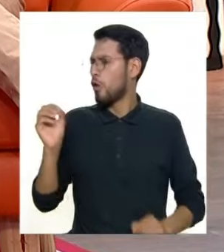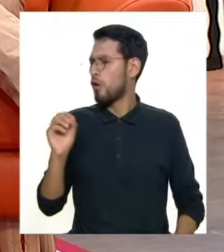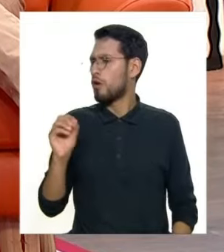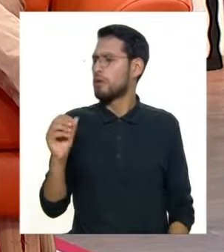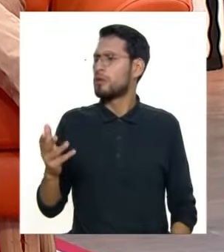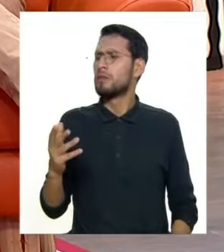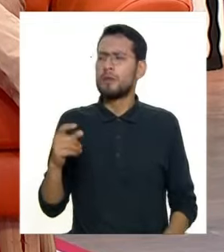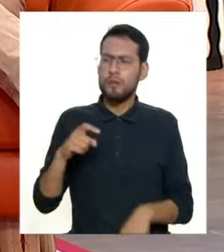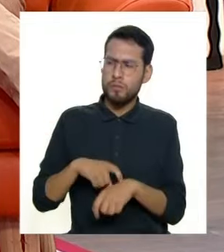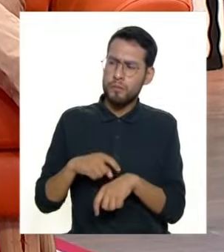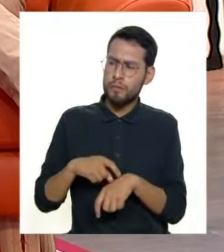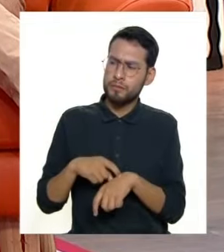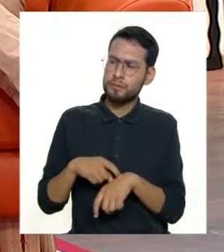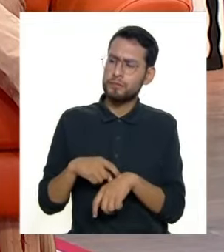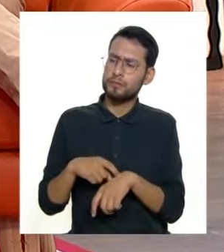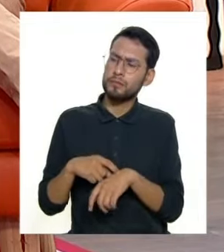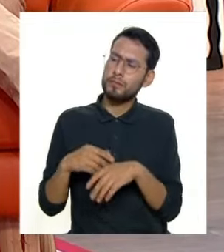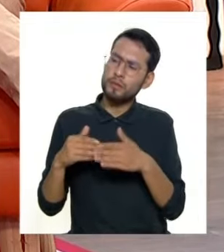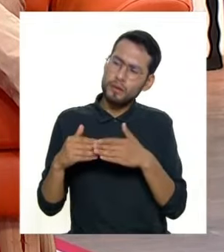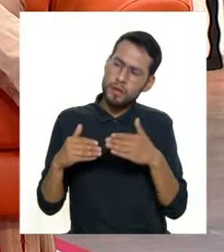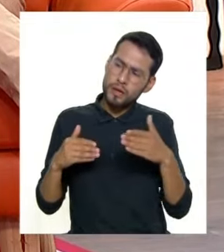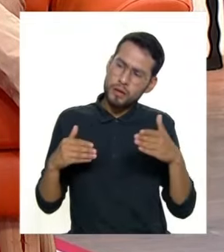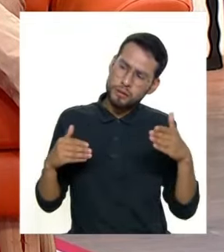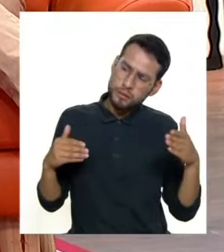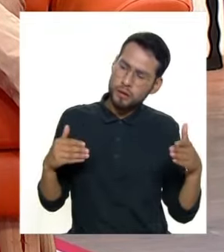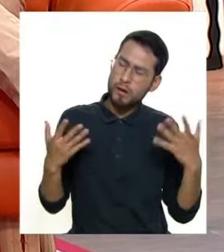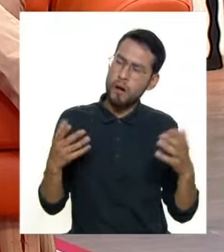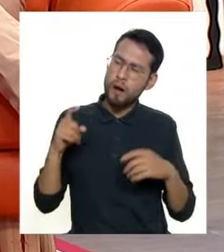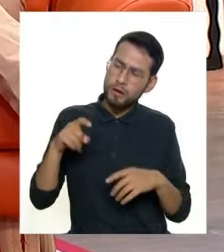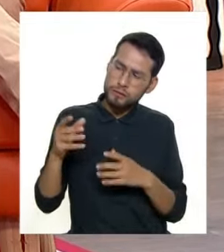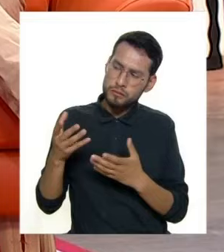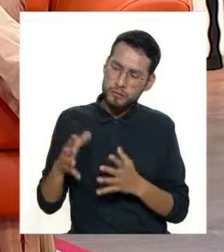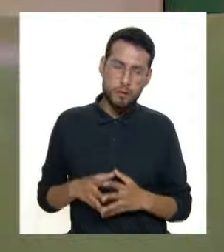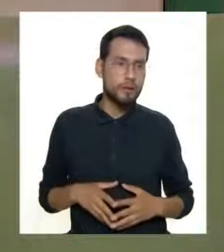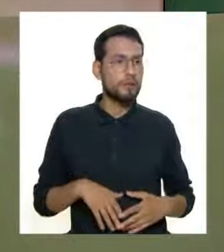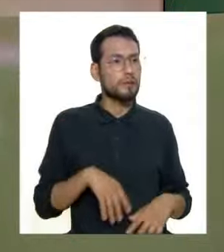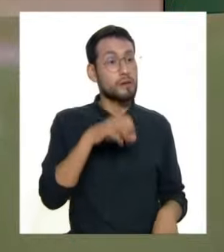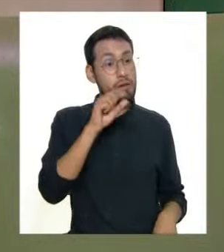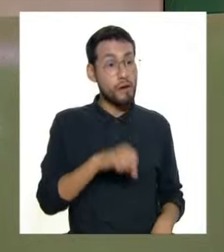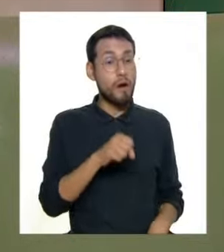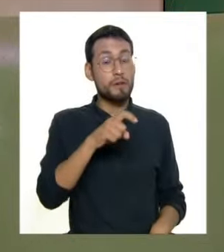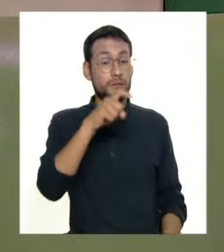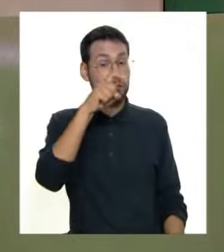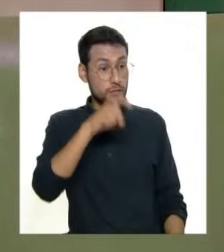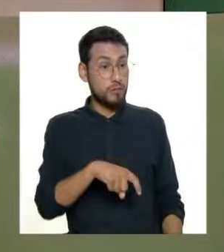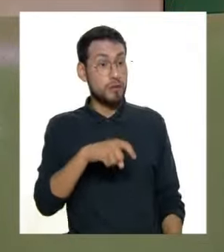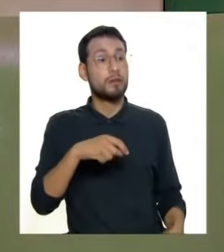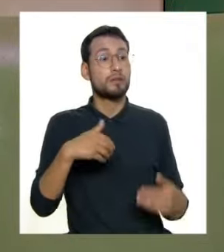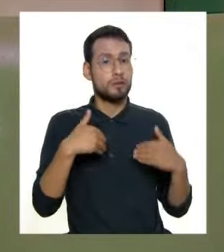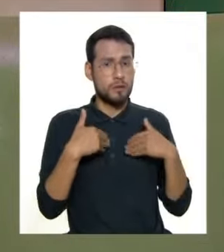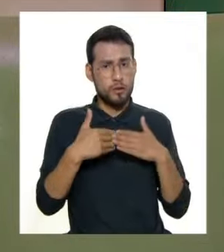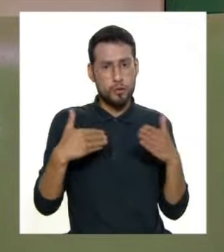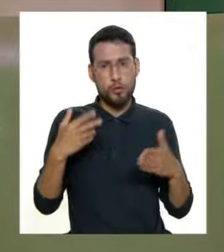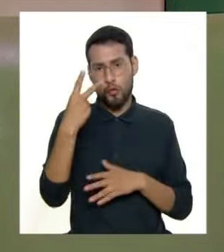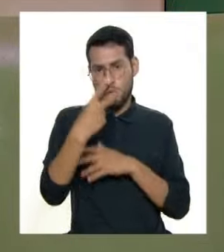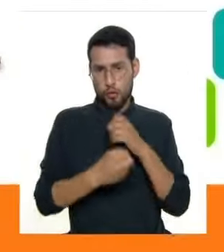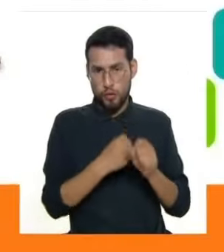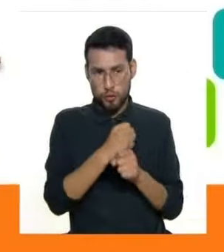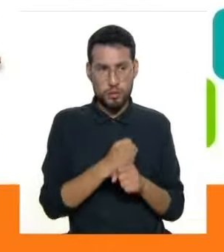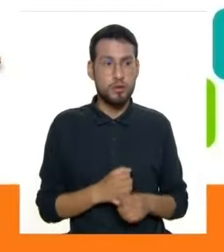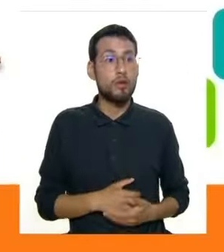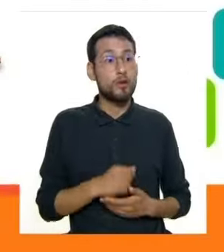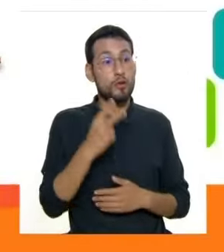hay un tiempo que se estipula necesario? Sí, es necesario un plazo de 2 años